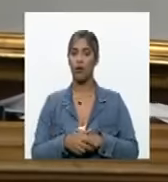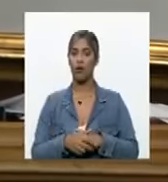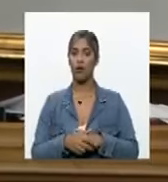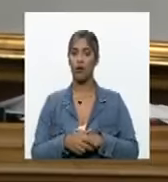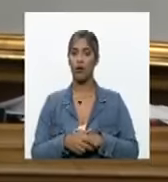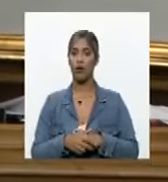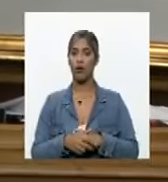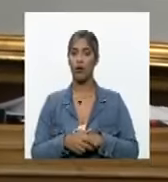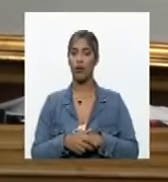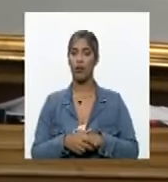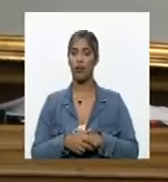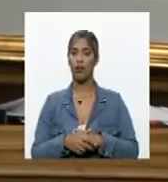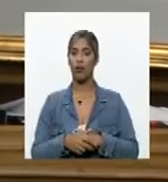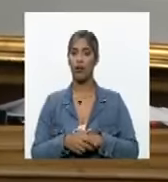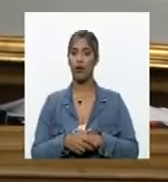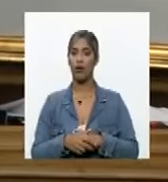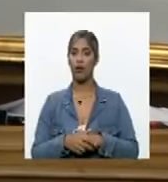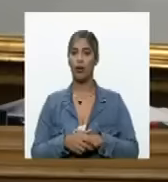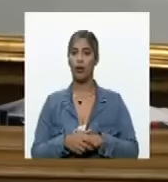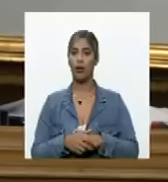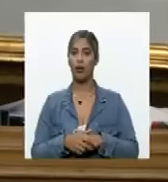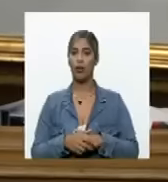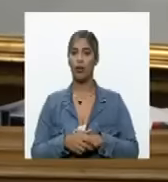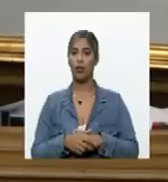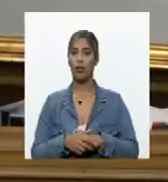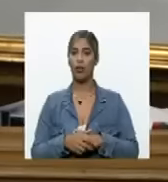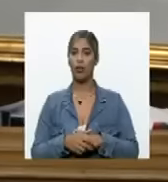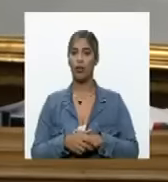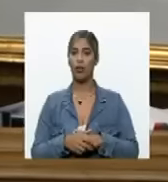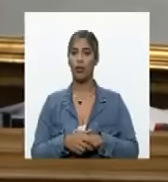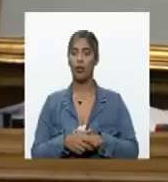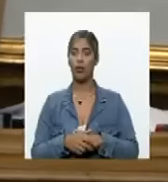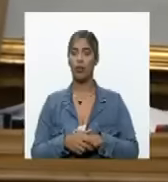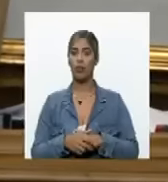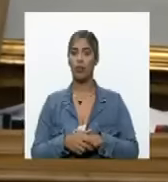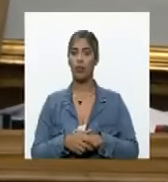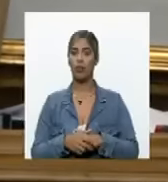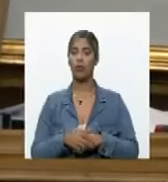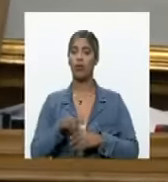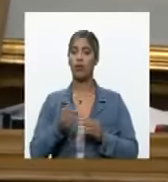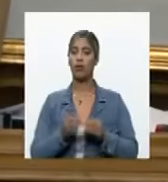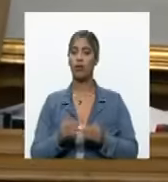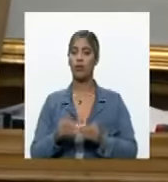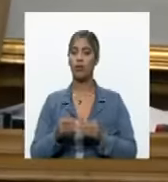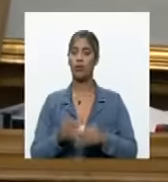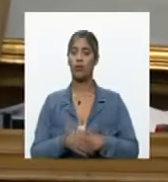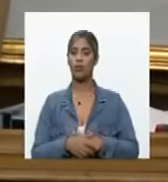Dirección General de Policía. Correcto, sí. Vamos a corregir